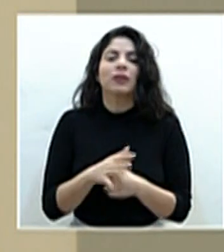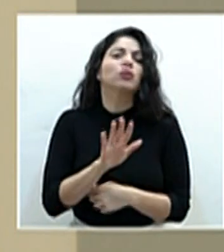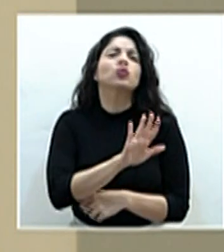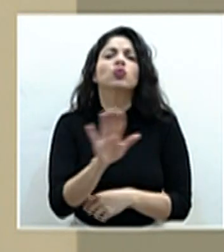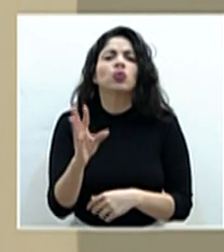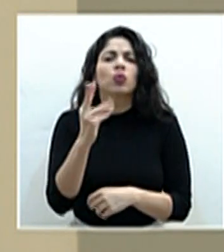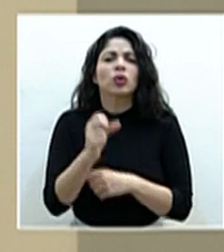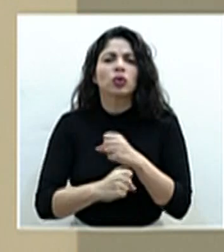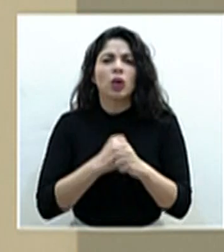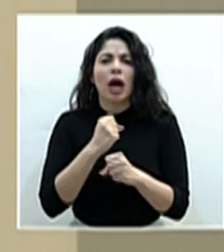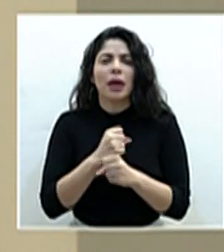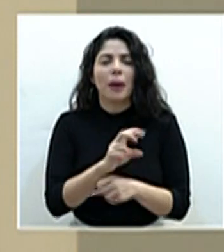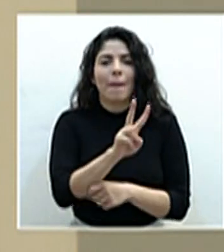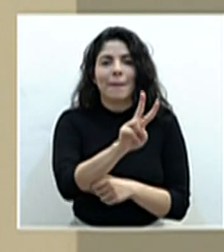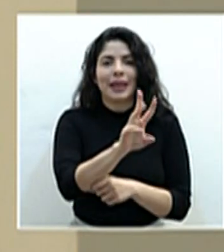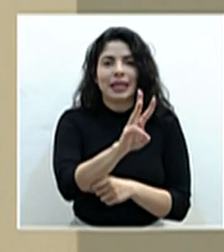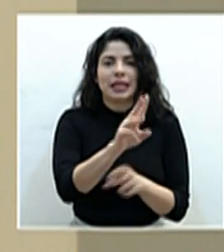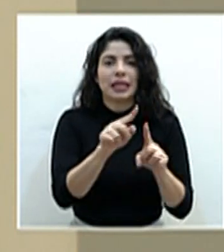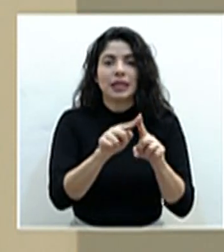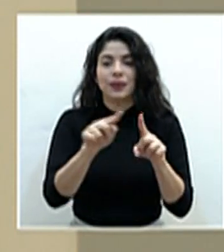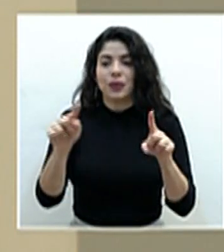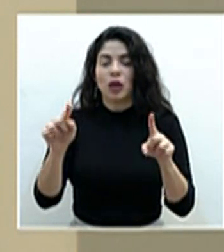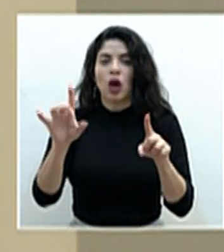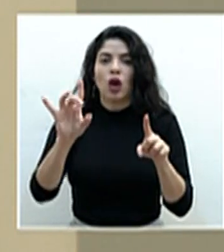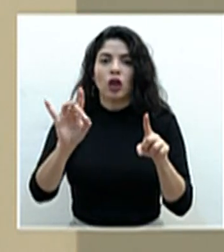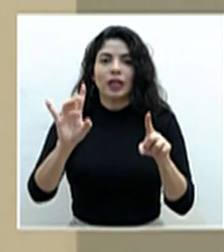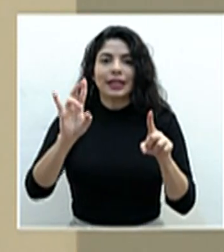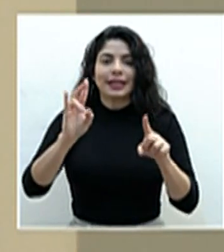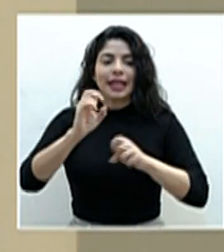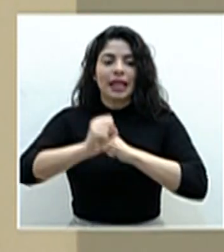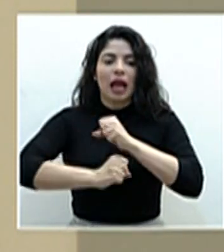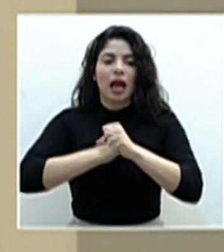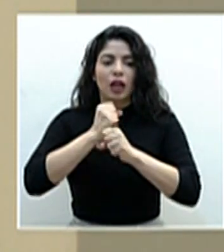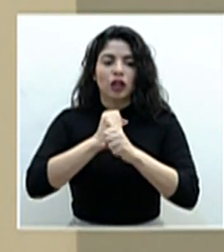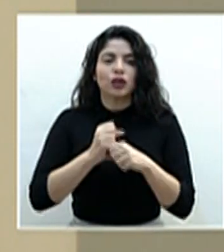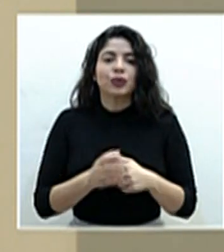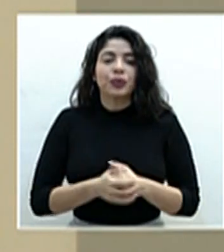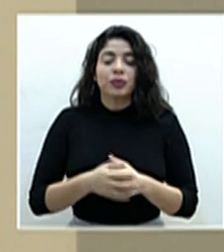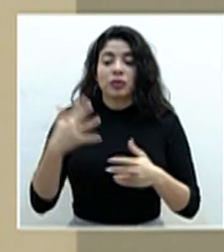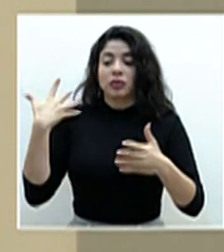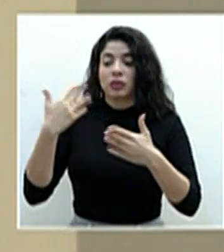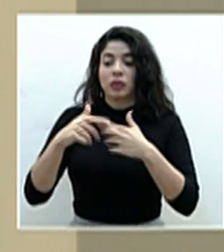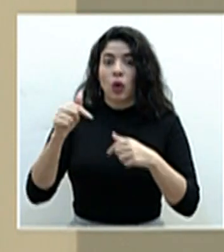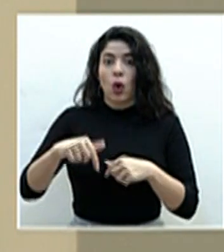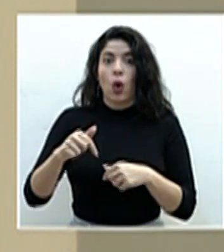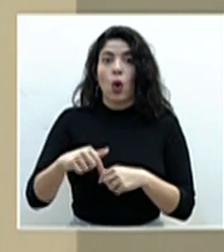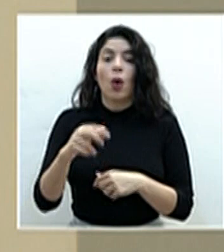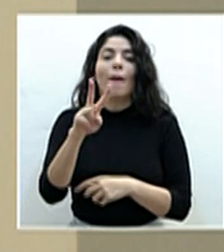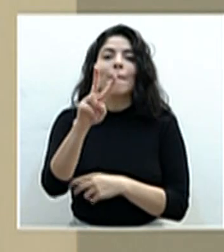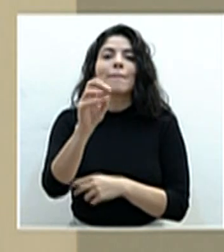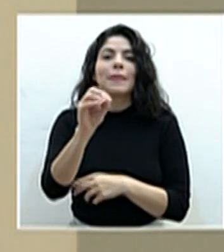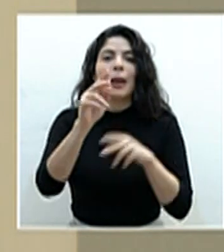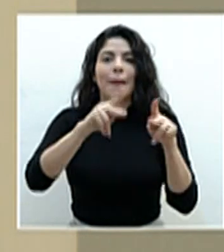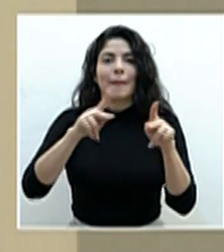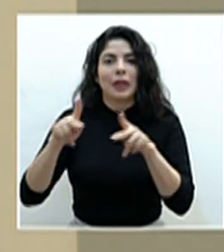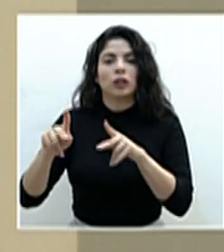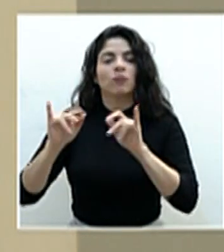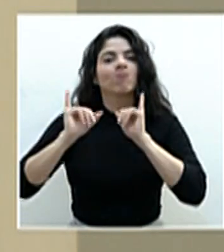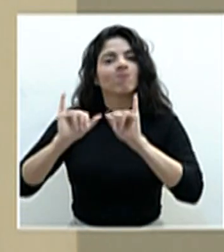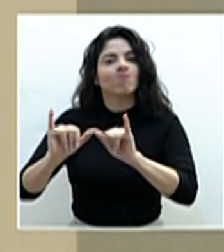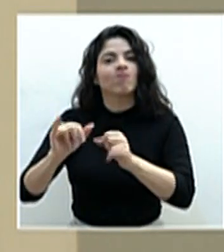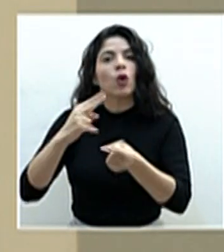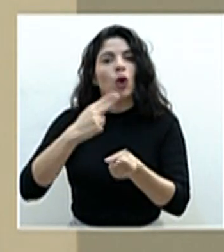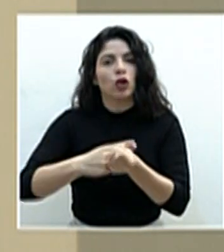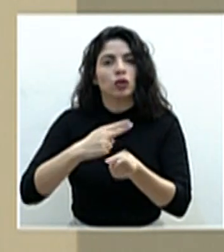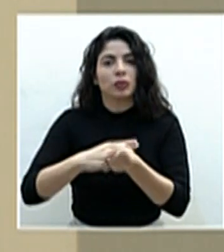edad va desde los 26 hasta los 87 años. Al día de hoy se encuentran 20 personas